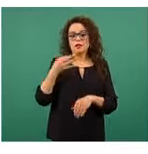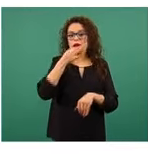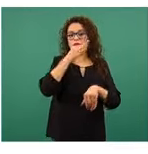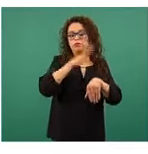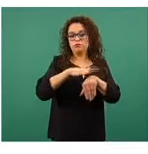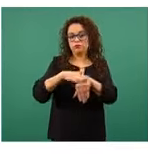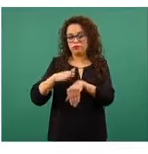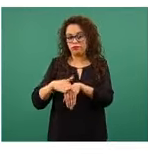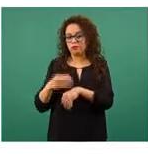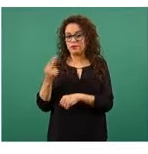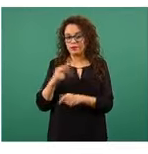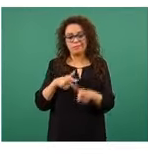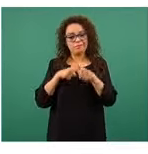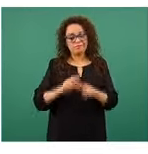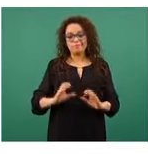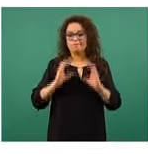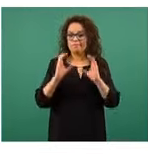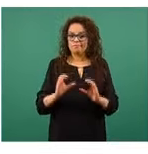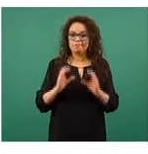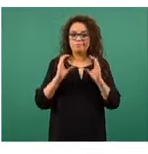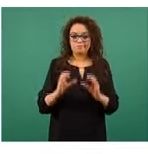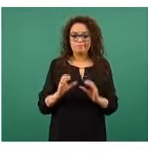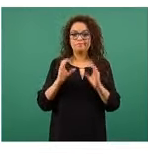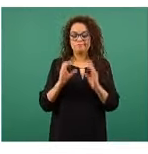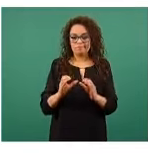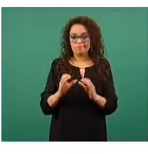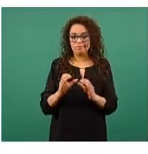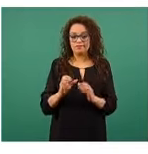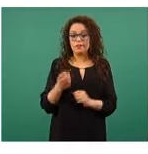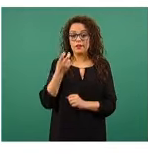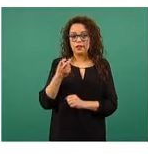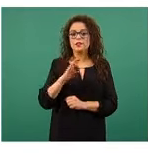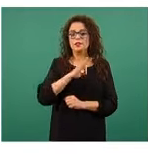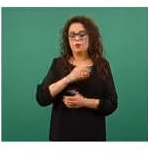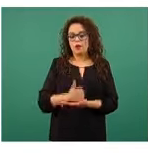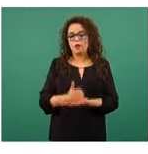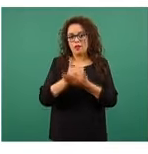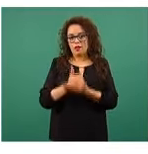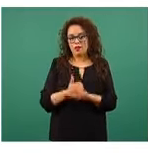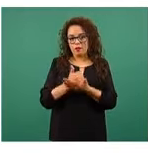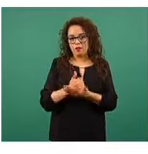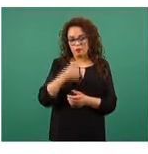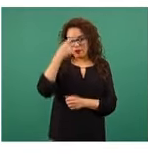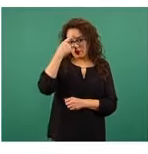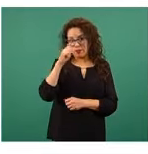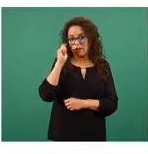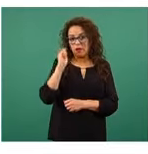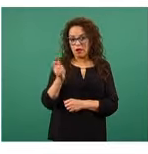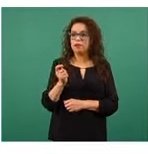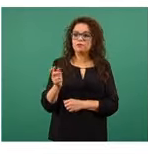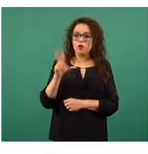a, decíamos, seguir implementando las medidas y entonces poder contener tanto una meseta como un ascenso